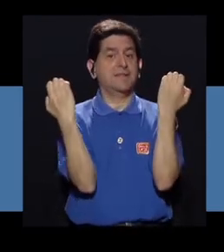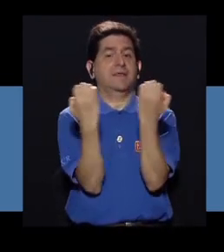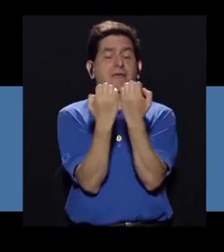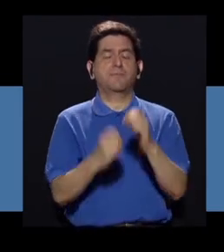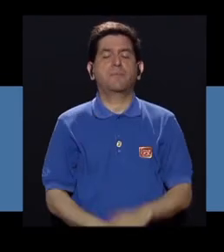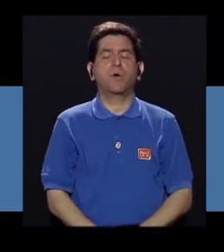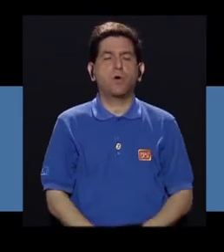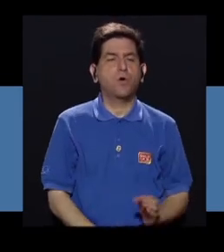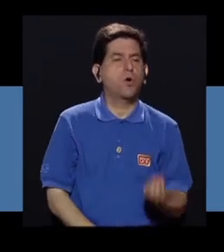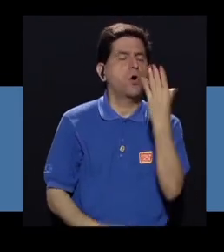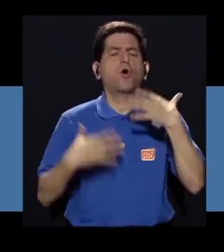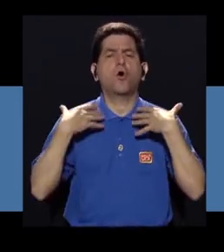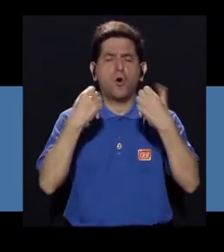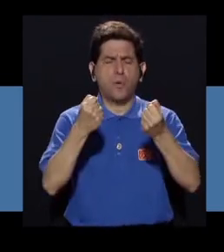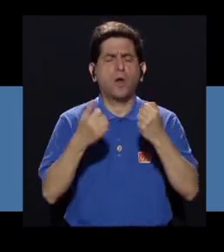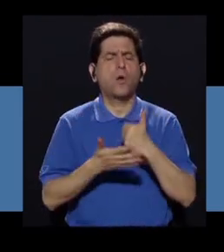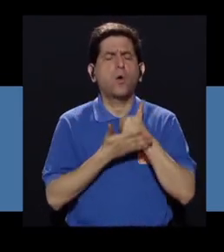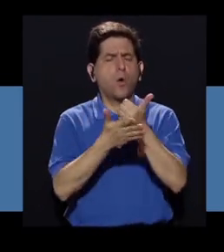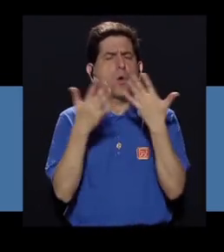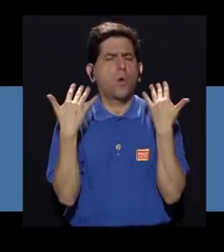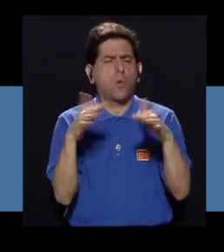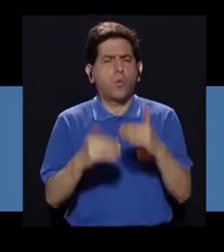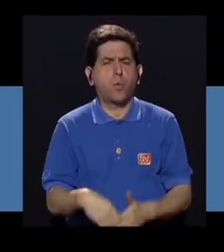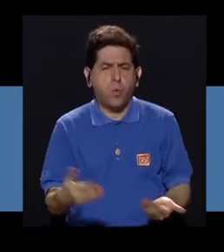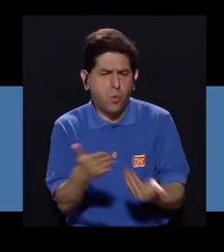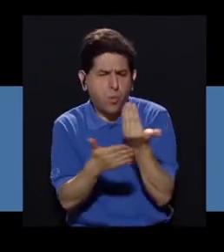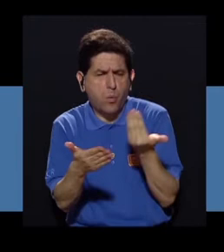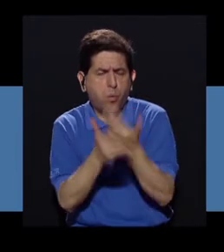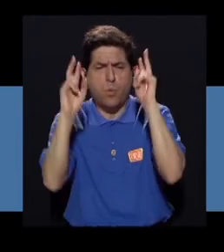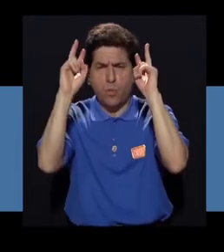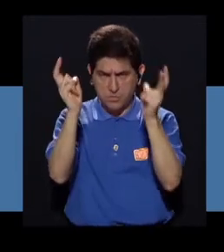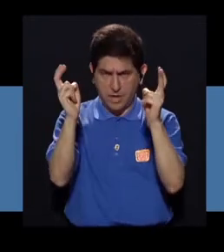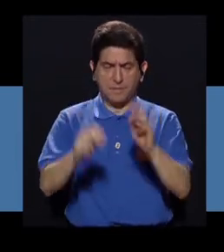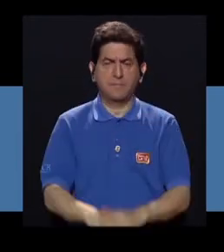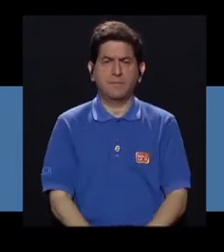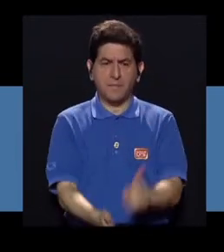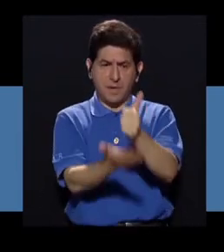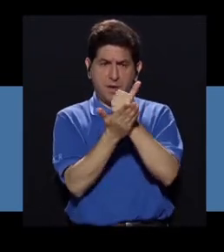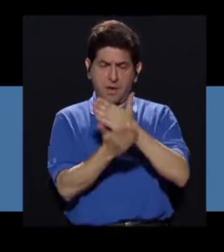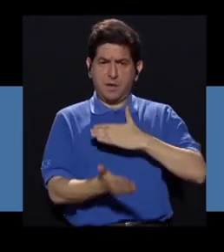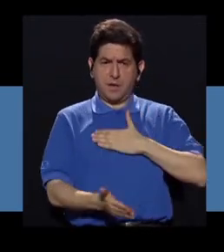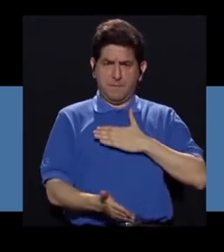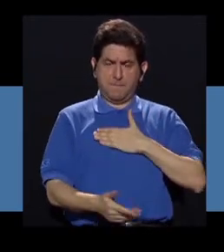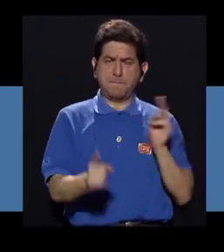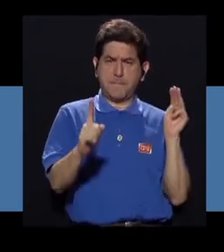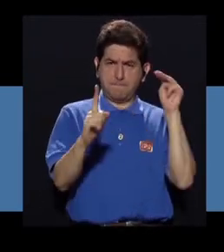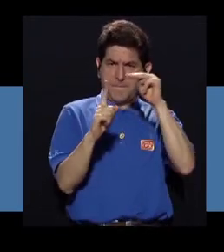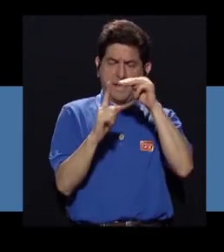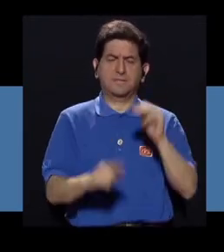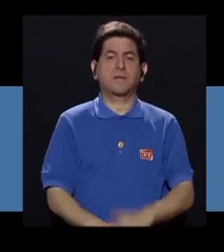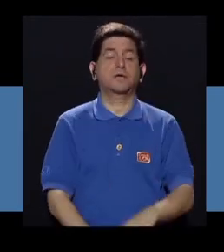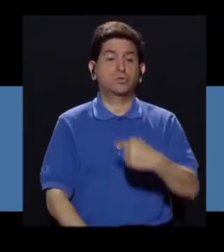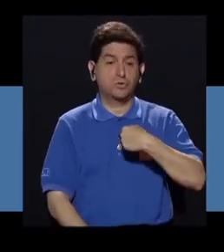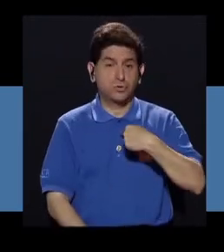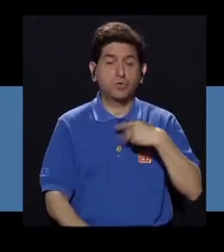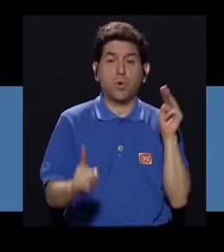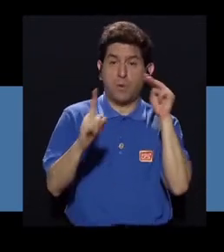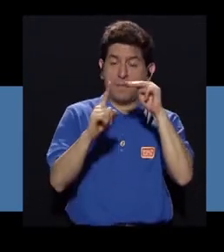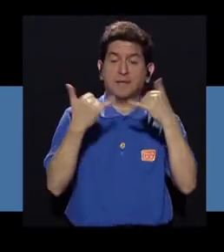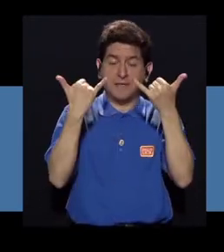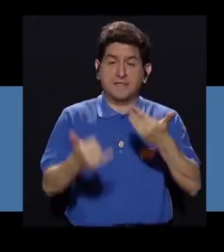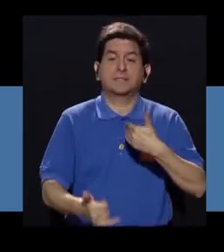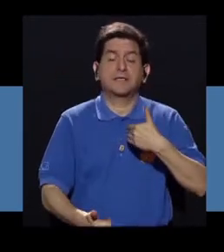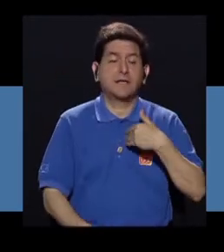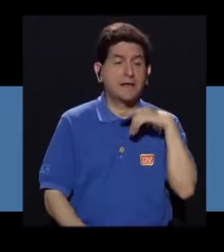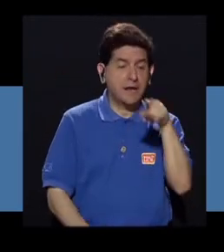equipo. Joven Salud ha ayudado bastante a actualizarnos en esos temas. Me ha ayudado a ponerme mis metas. Entonces, si yo tengo